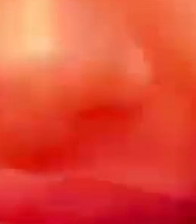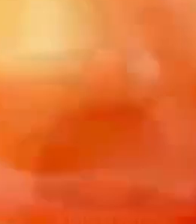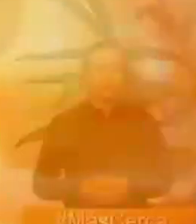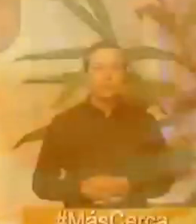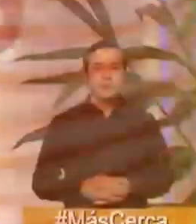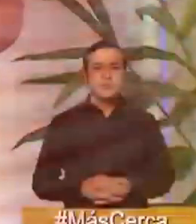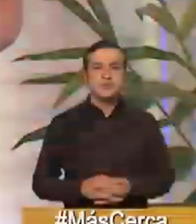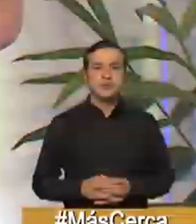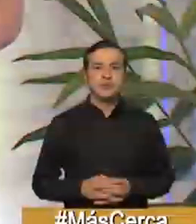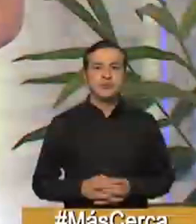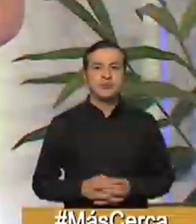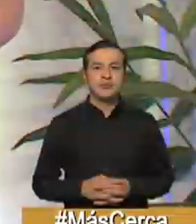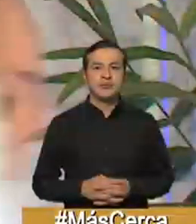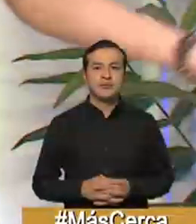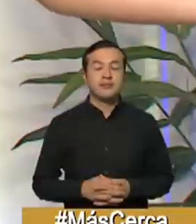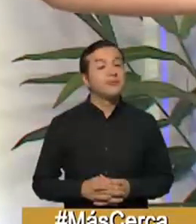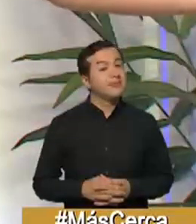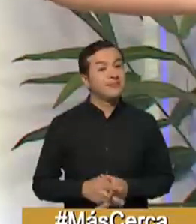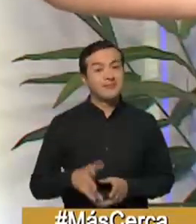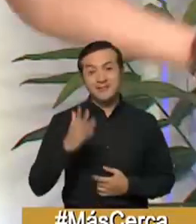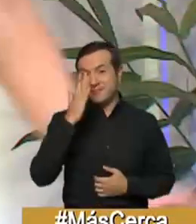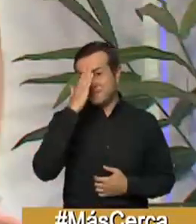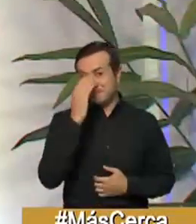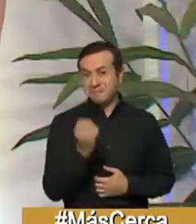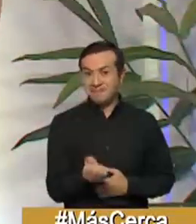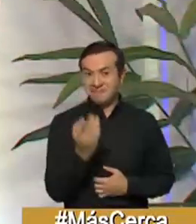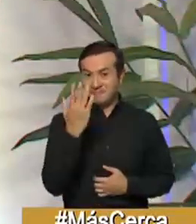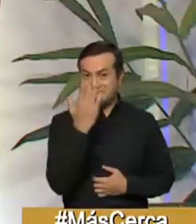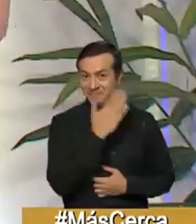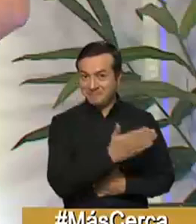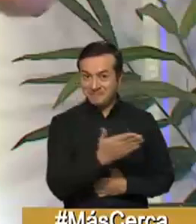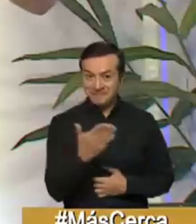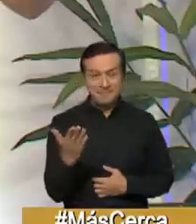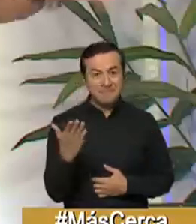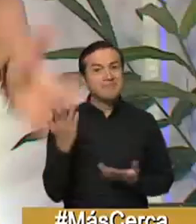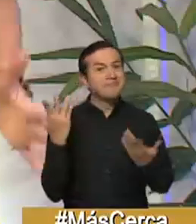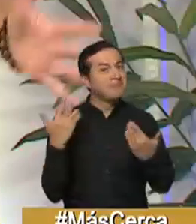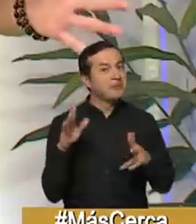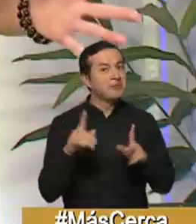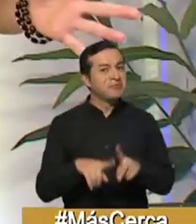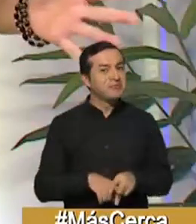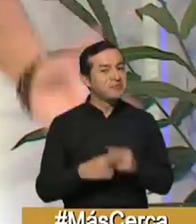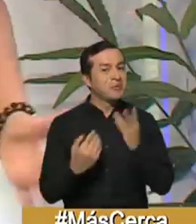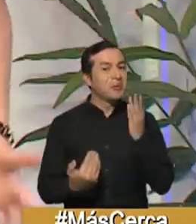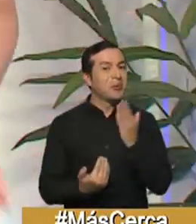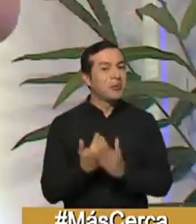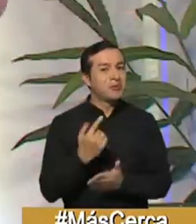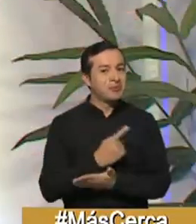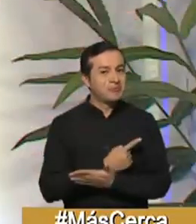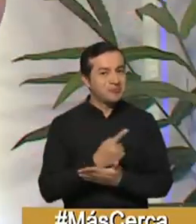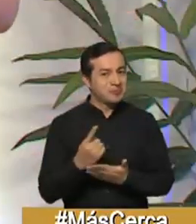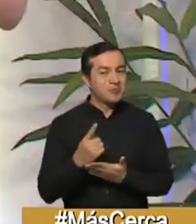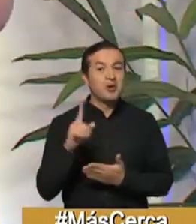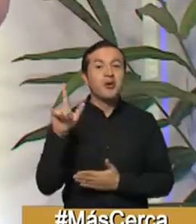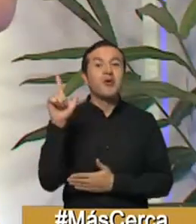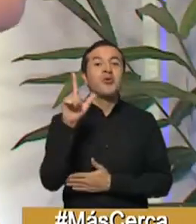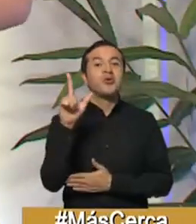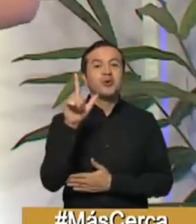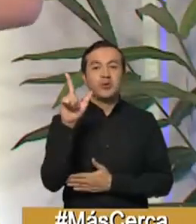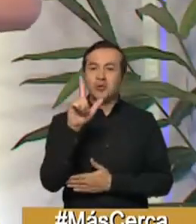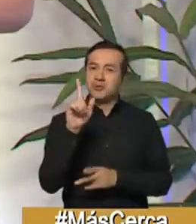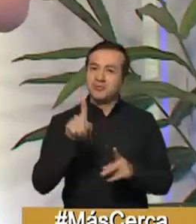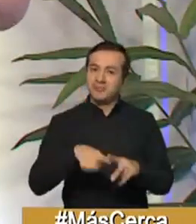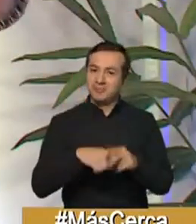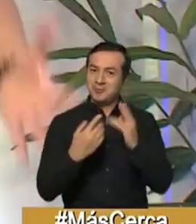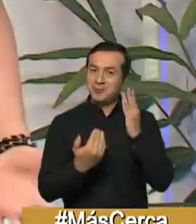me haces bien. Muy buenos días, amigos televidentes. Estamos comenzando una nueva semana. Es lunes. Lunes, inicio